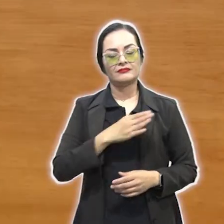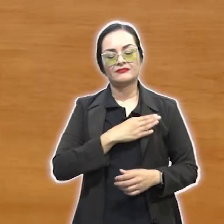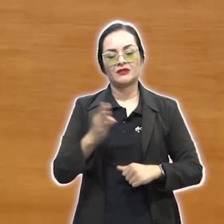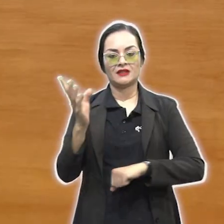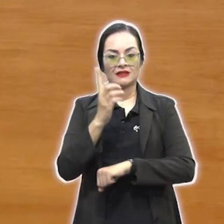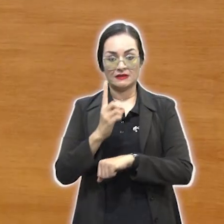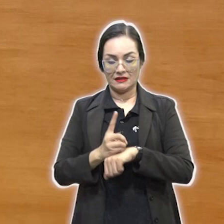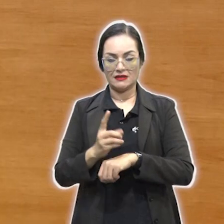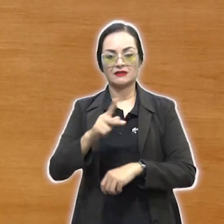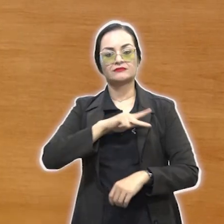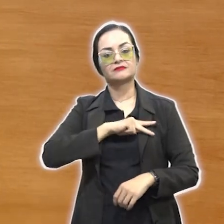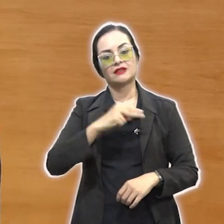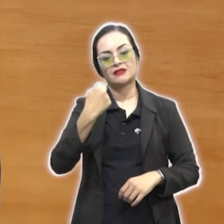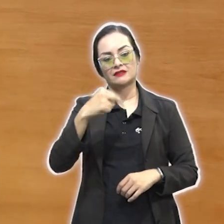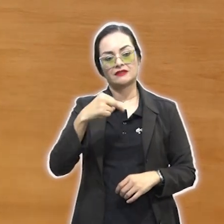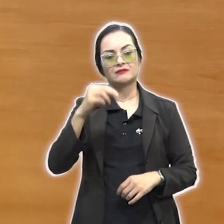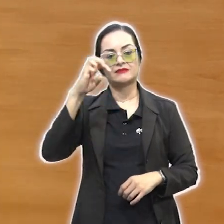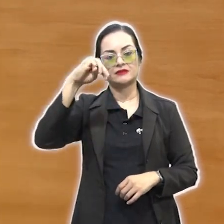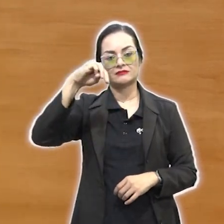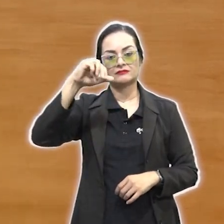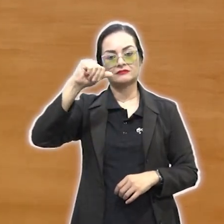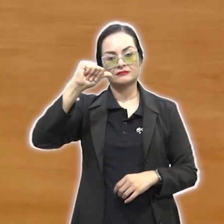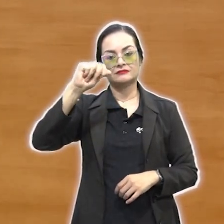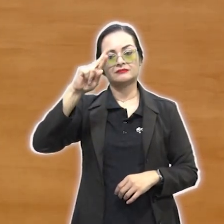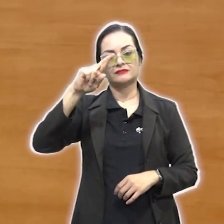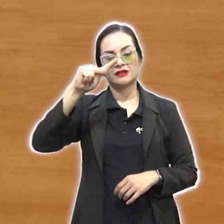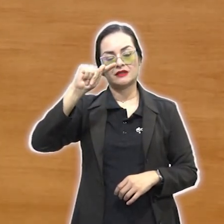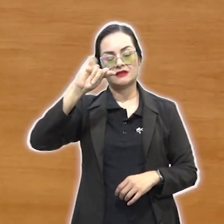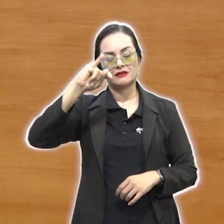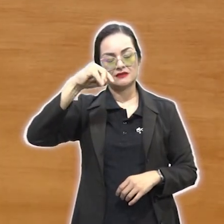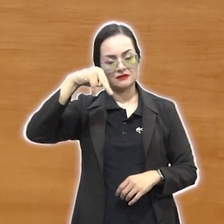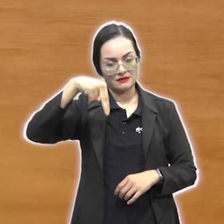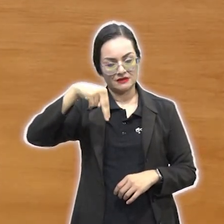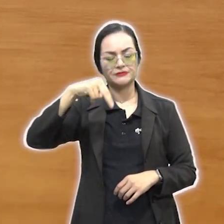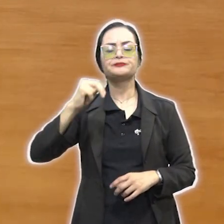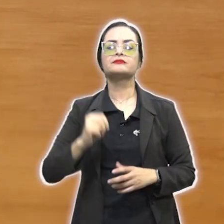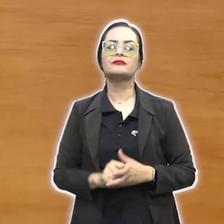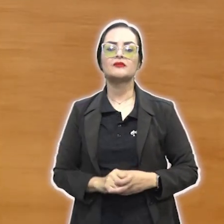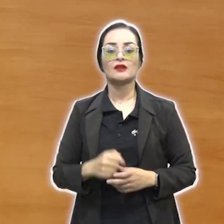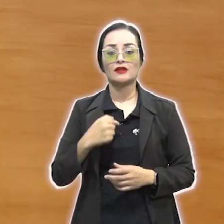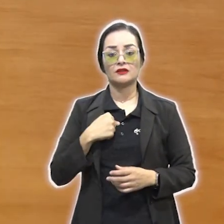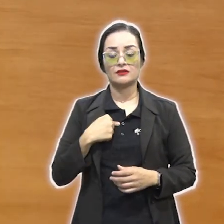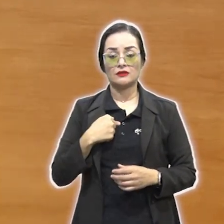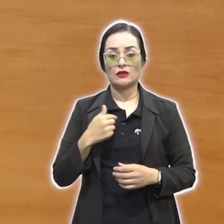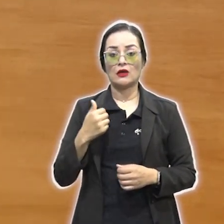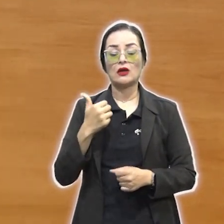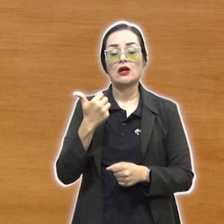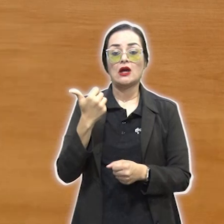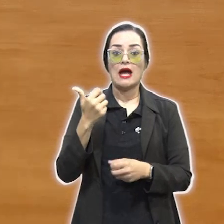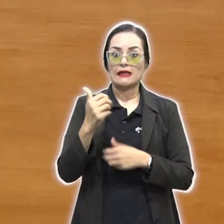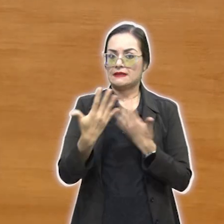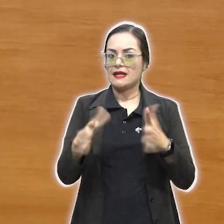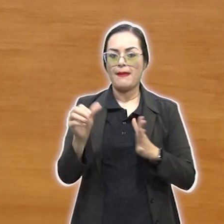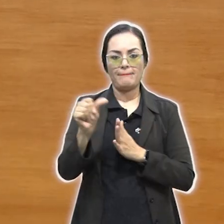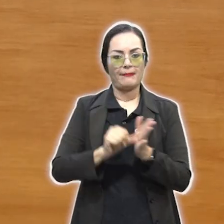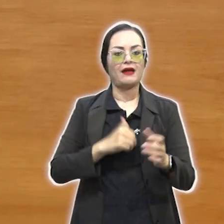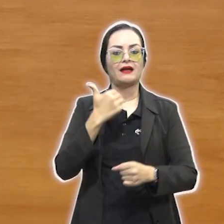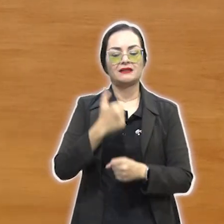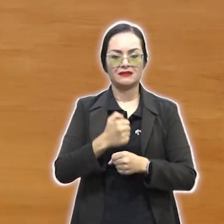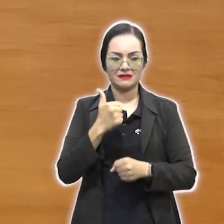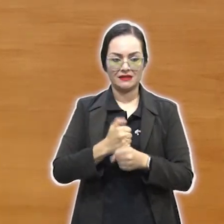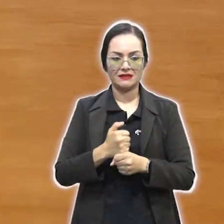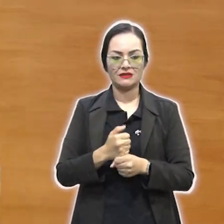Ok, buenos días, mi nombre es Martín Salgado, soy de la preparatoria CONALEP, curso el sexto grado en alimentos y